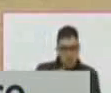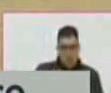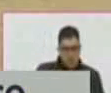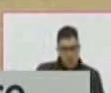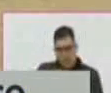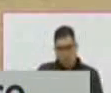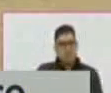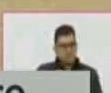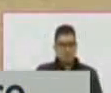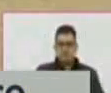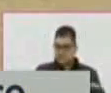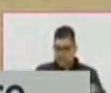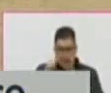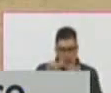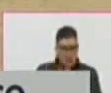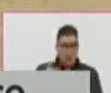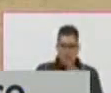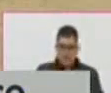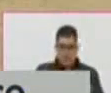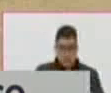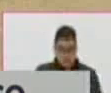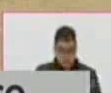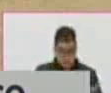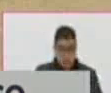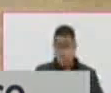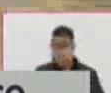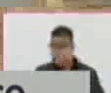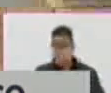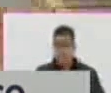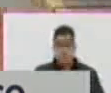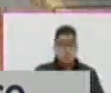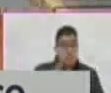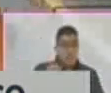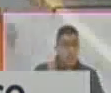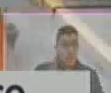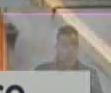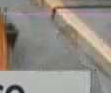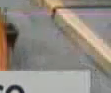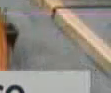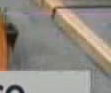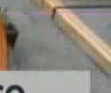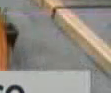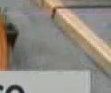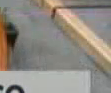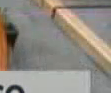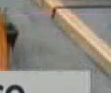vida política se vuelva un cruce de acusaciones y de